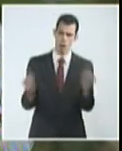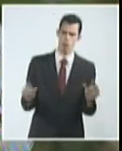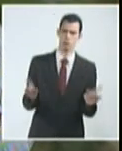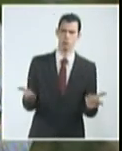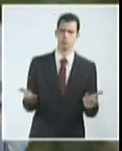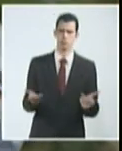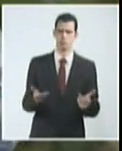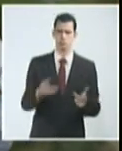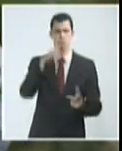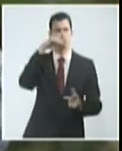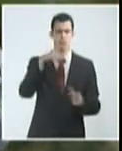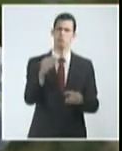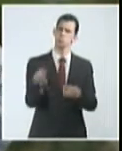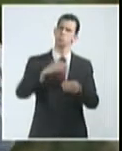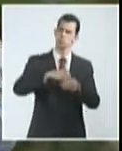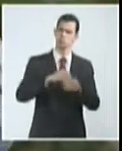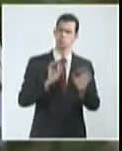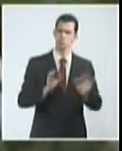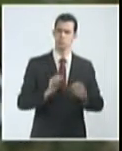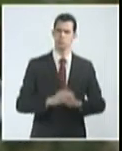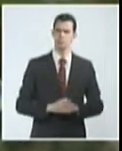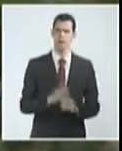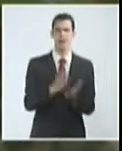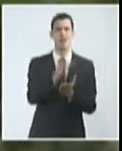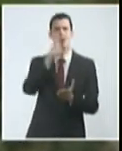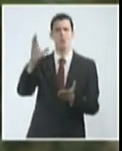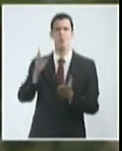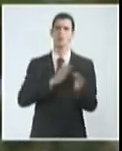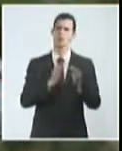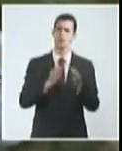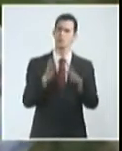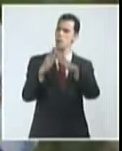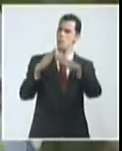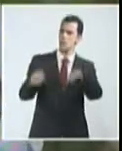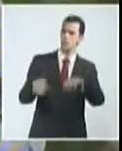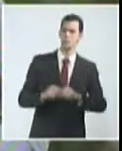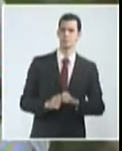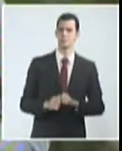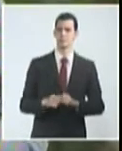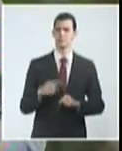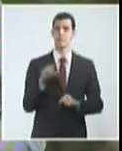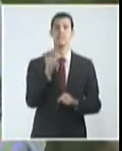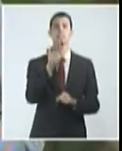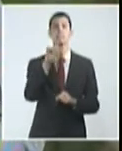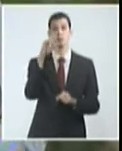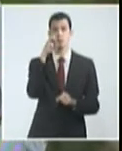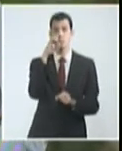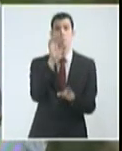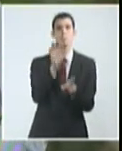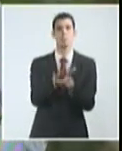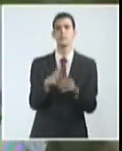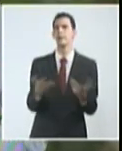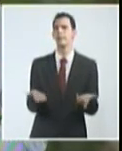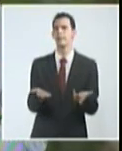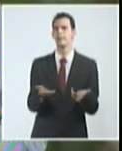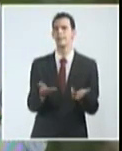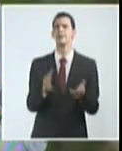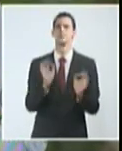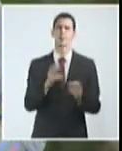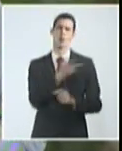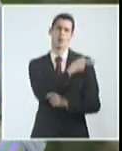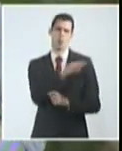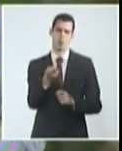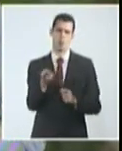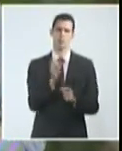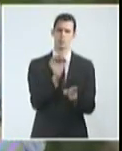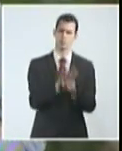niñas. En paz las escuelas funcionan, y en paz iniciaremos el día 15 otra etapa del curso escolar.